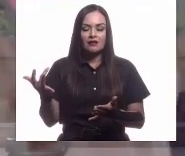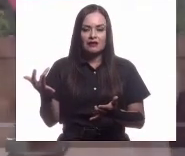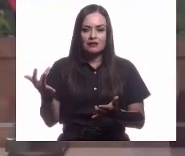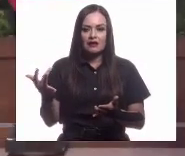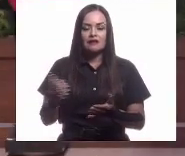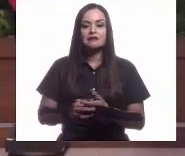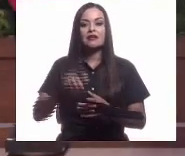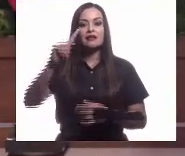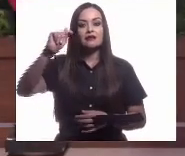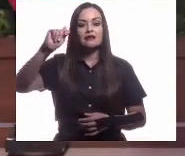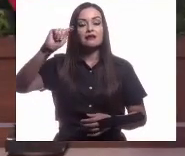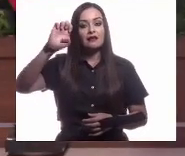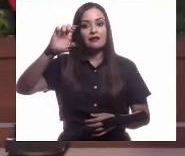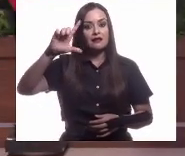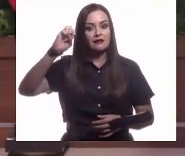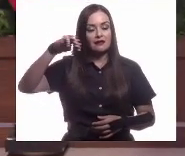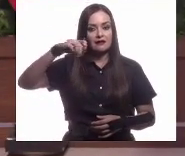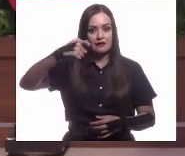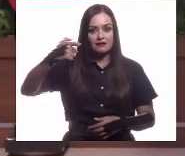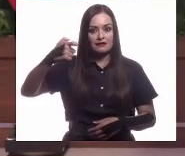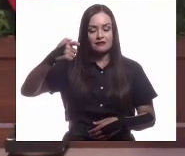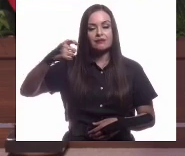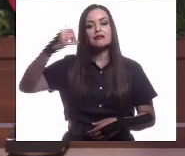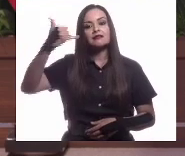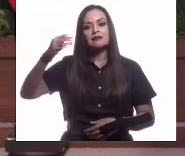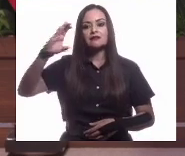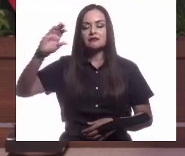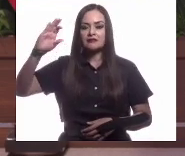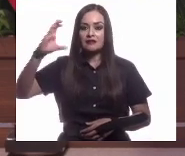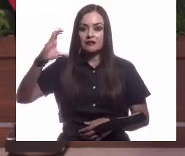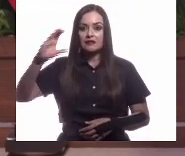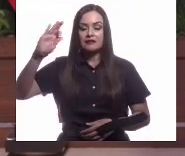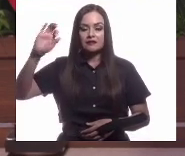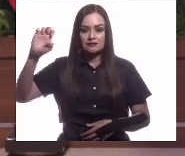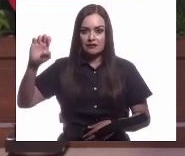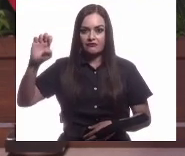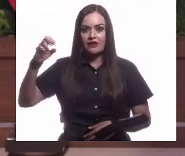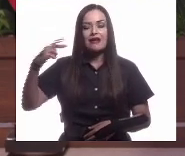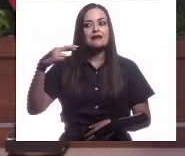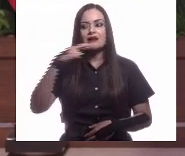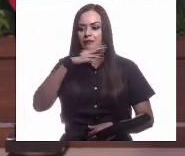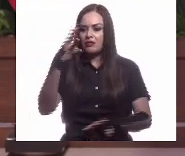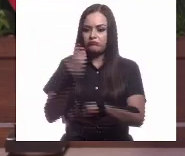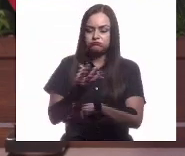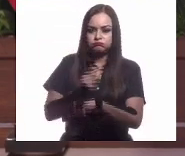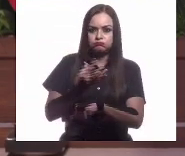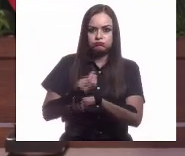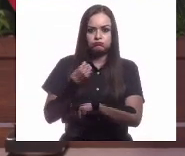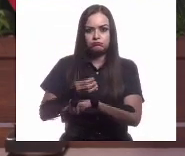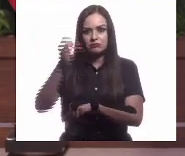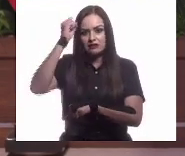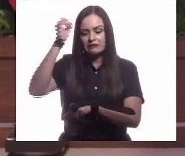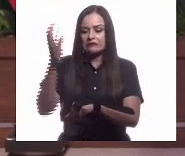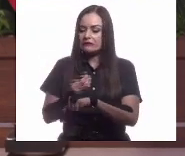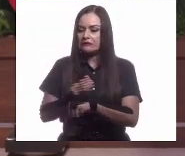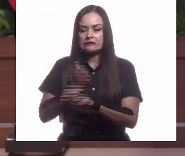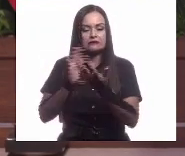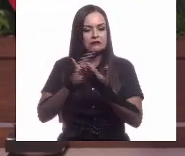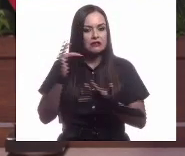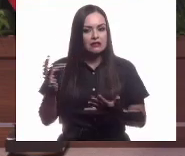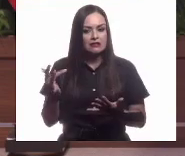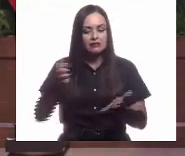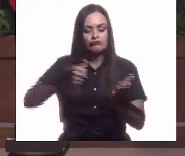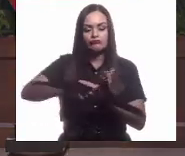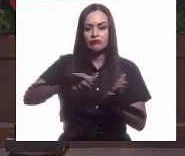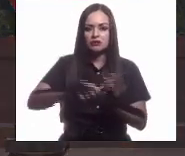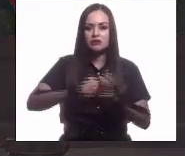de México y de la Comisión Federal de Electricidad para restituir de manera pronta los servicios que brindan. La protección